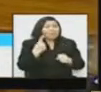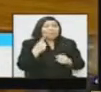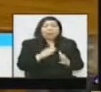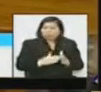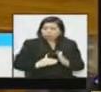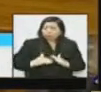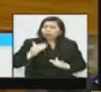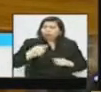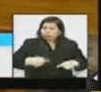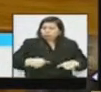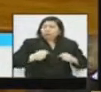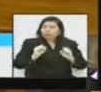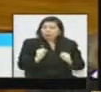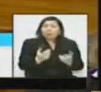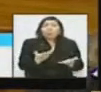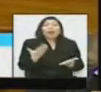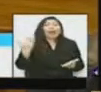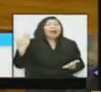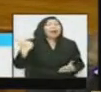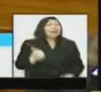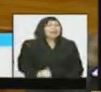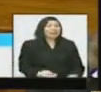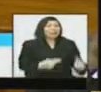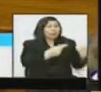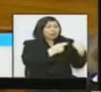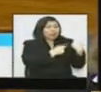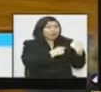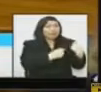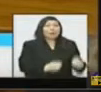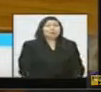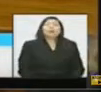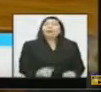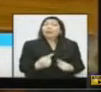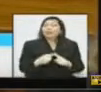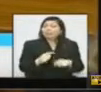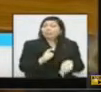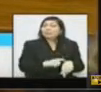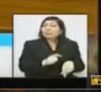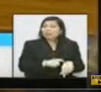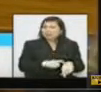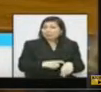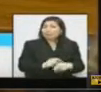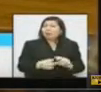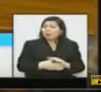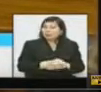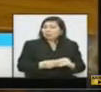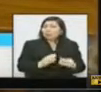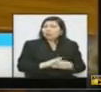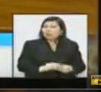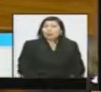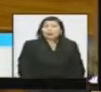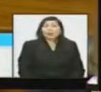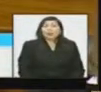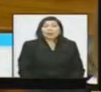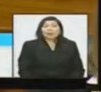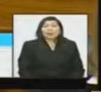a nuestro país y que teniendo todas las condiciones para ser desarrollado por la corrupción